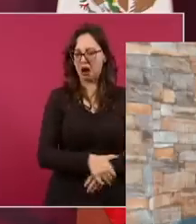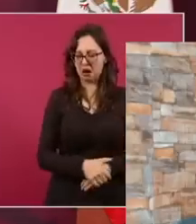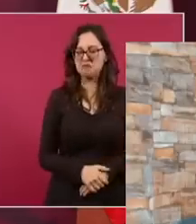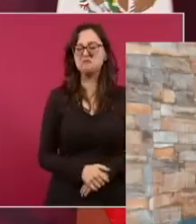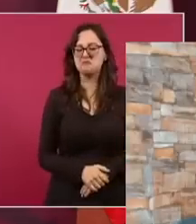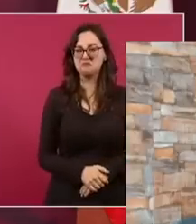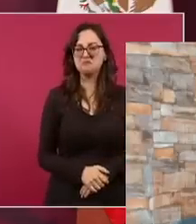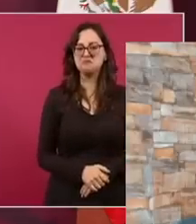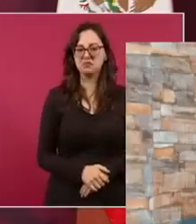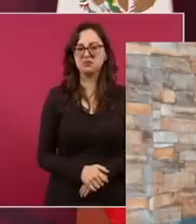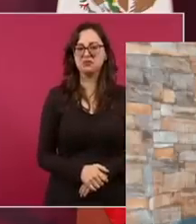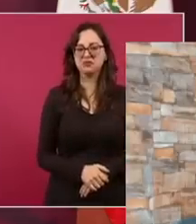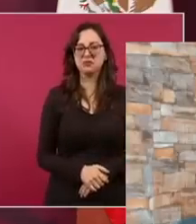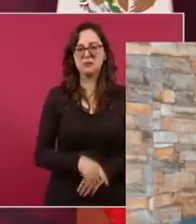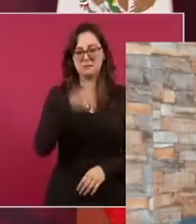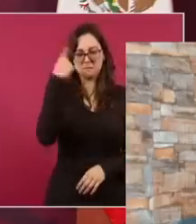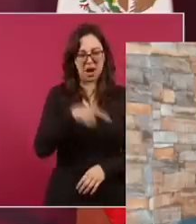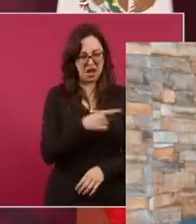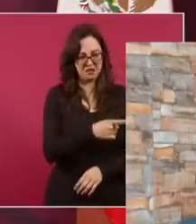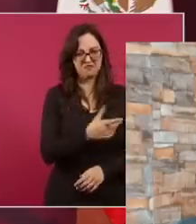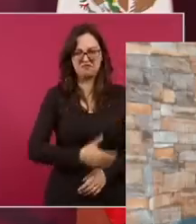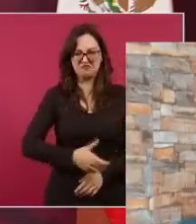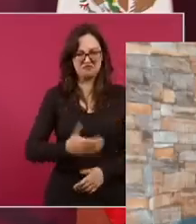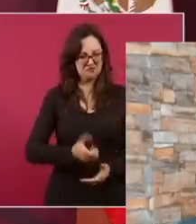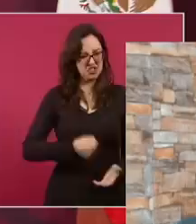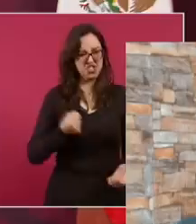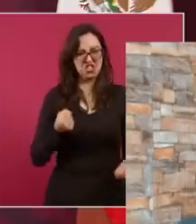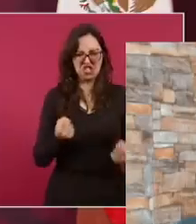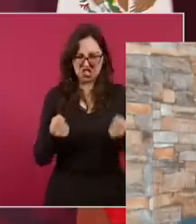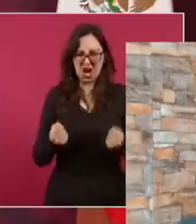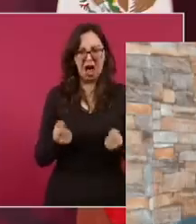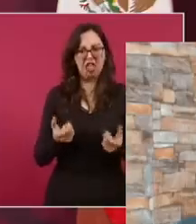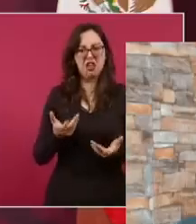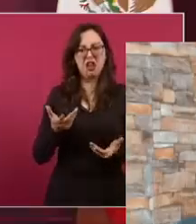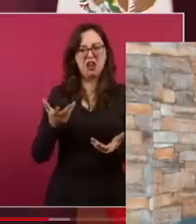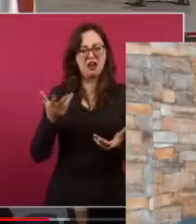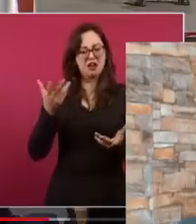para que haga las chingaderas. La cosa es sucia.